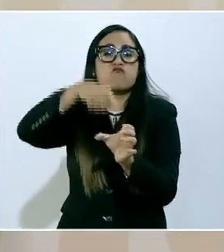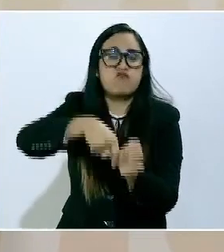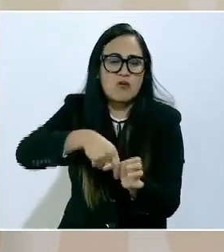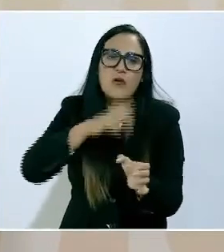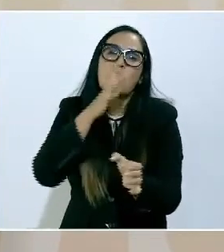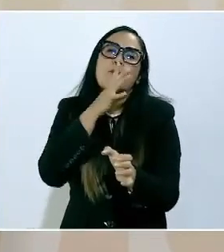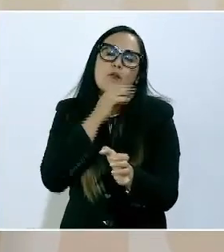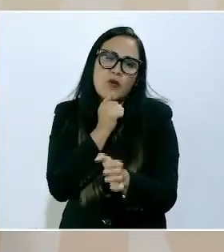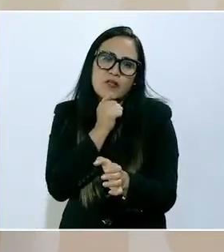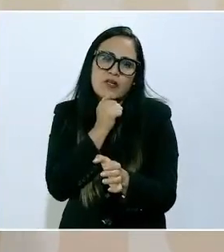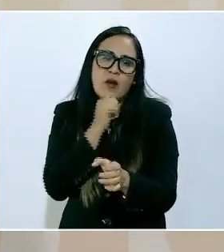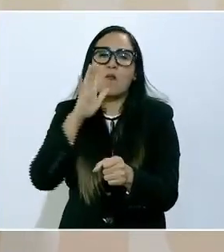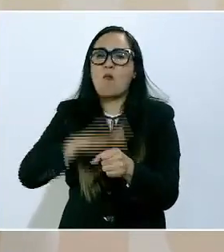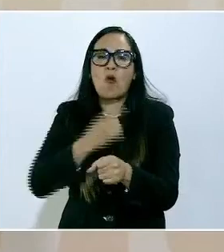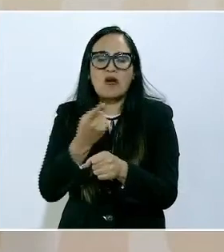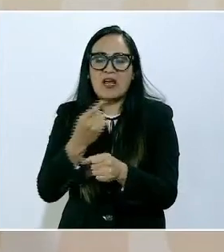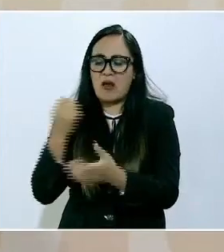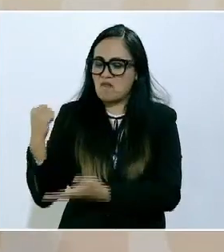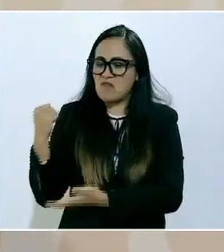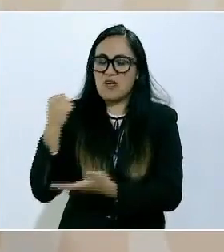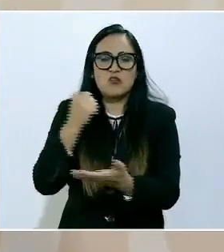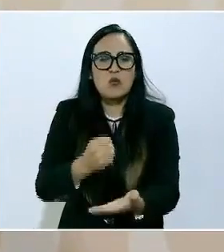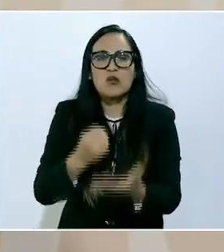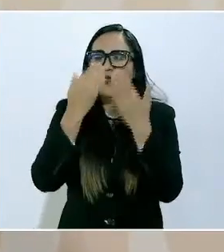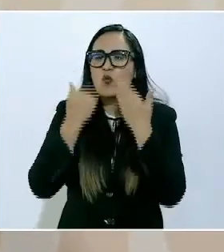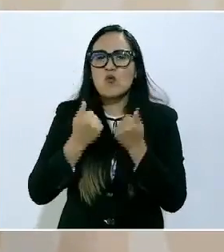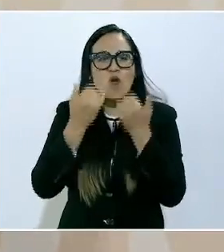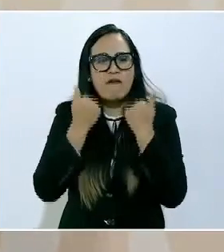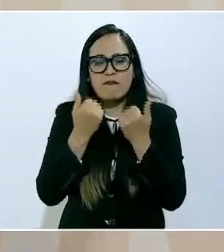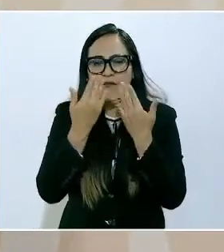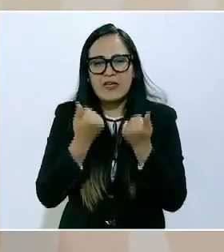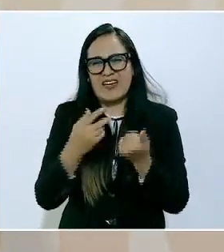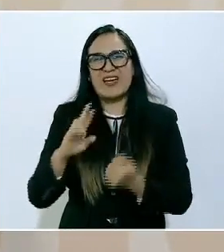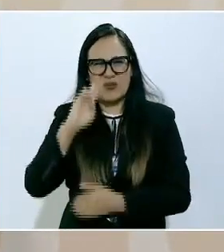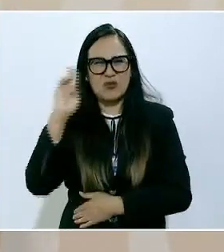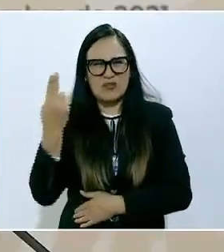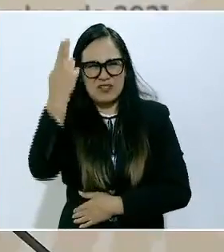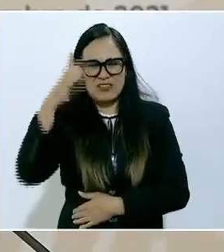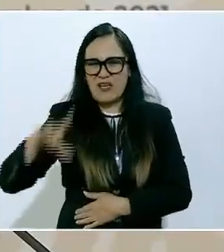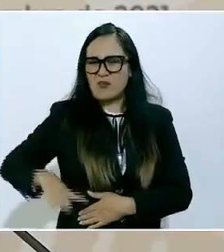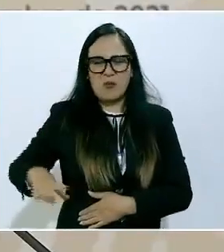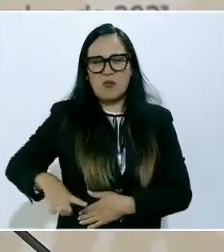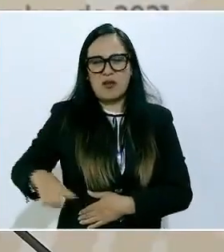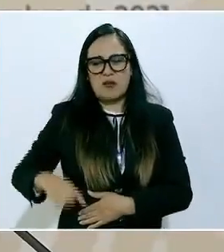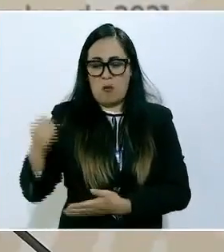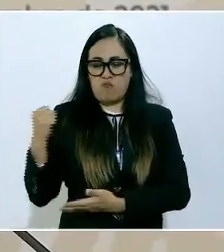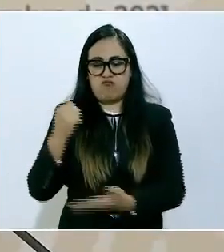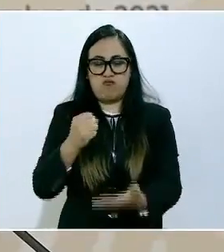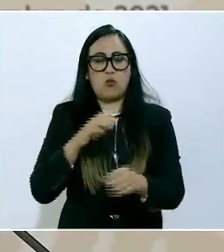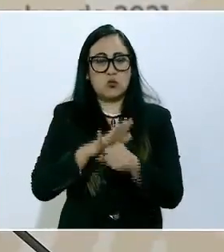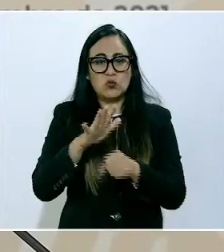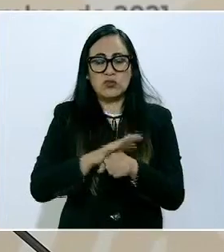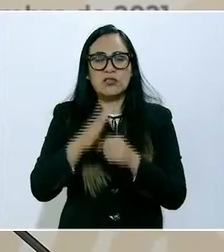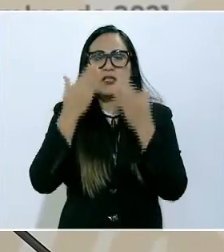por falta de presupuesto para las universidades públicas.